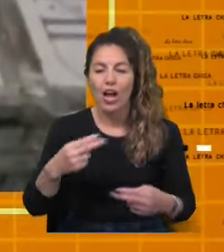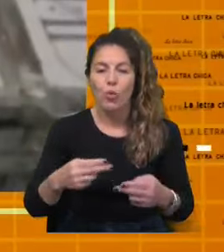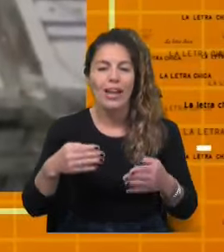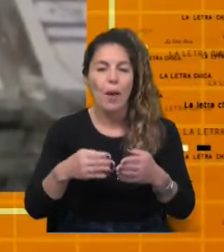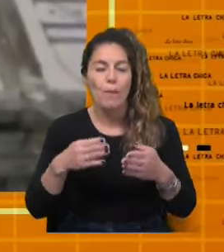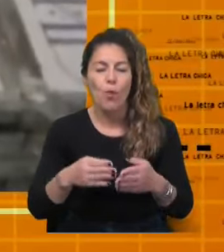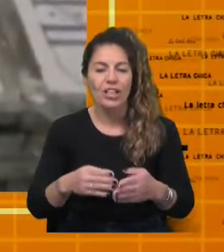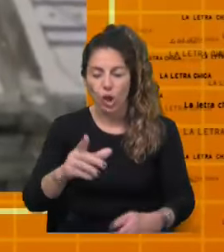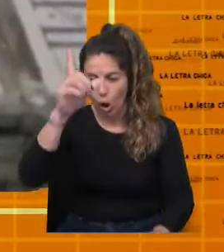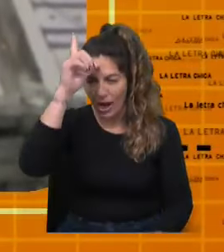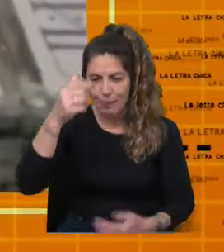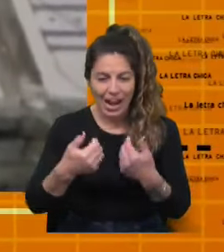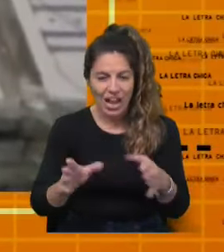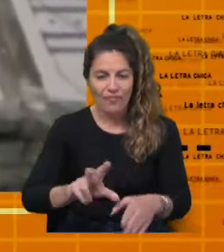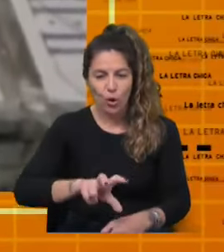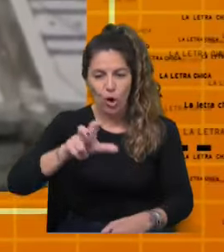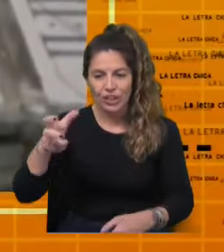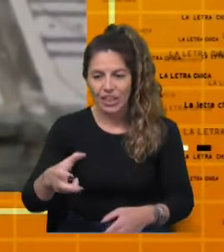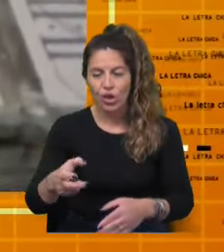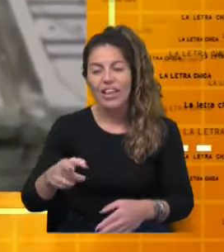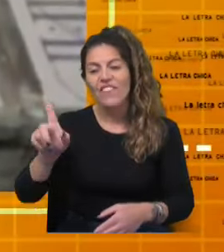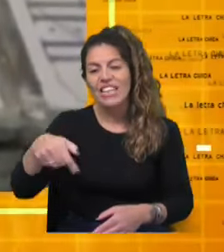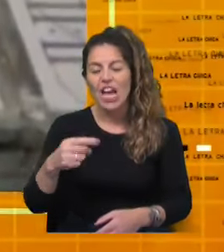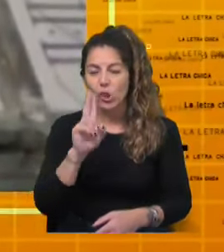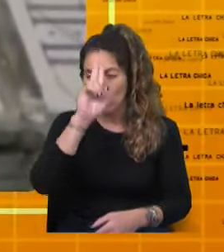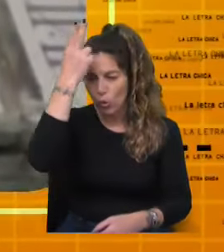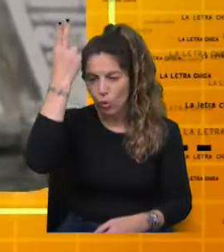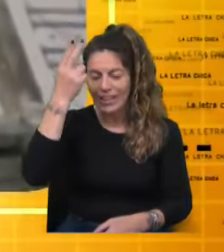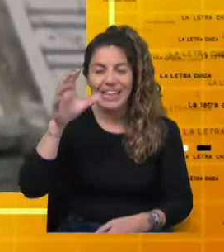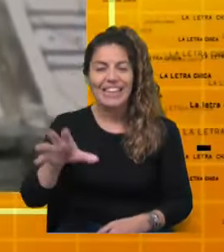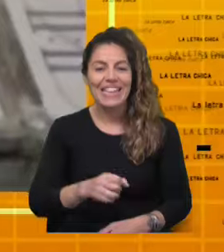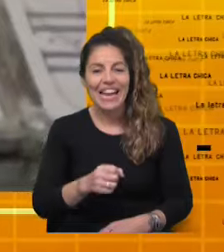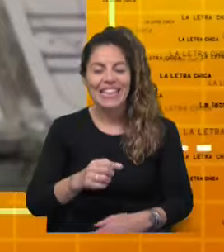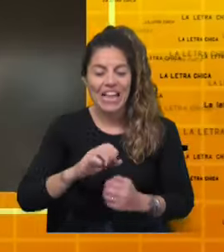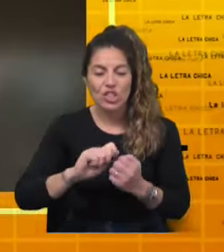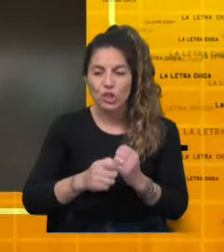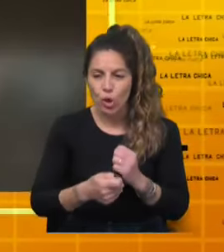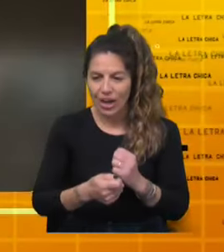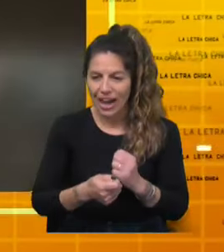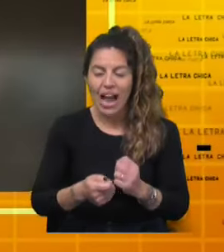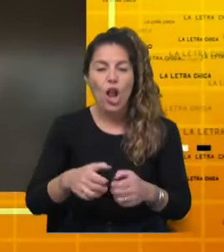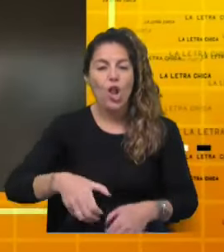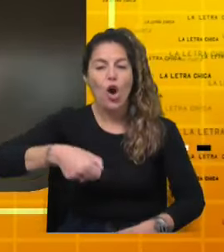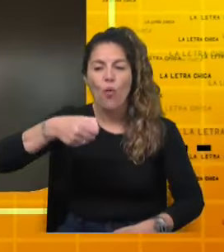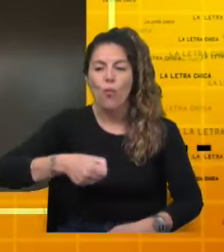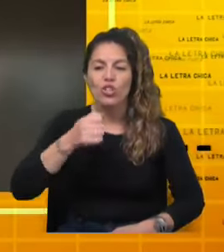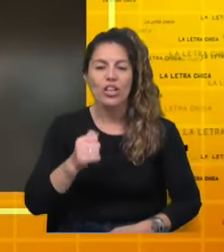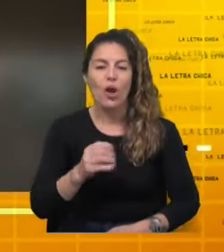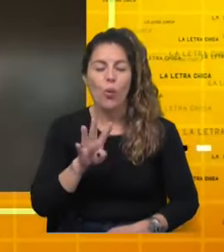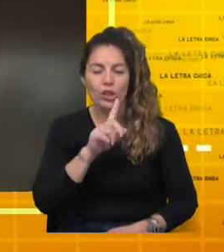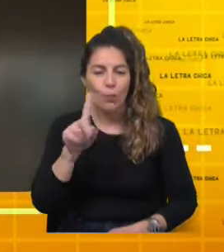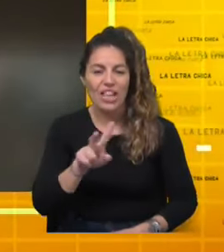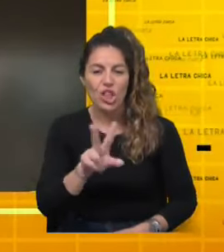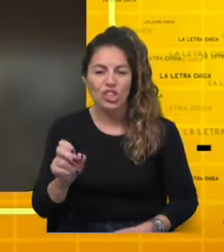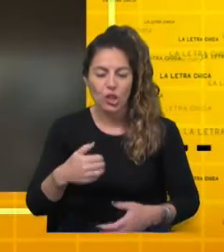de Hamburgo al abrir un contenedor procedente de Uruguay que supuestamente traía soja. Los bolsos contenían